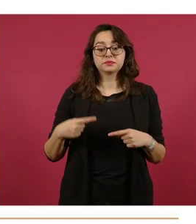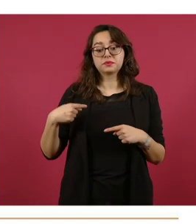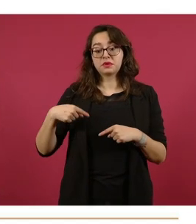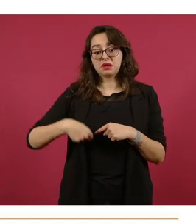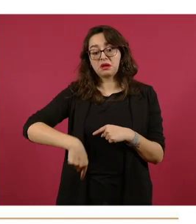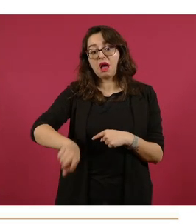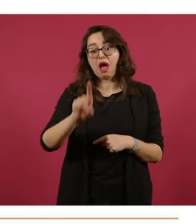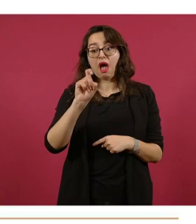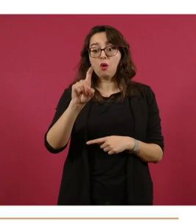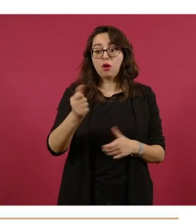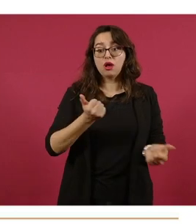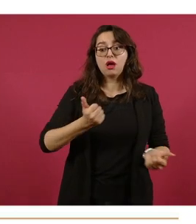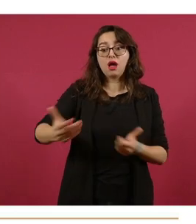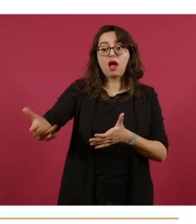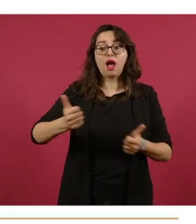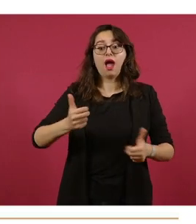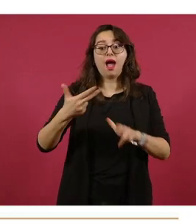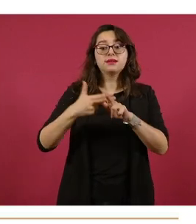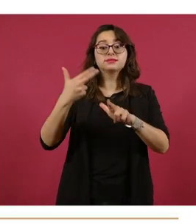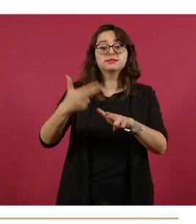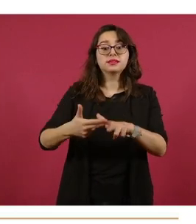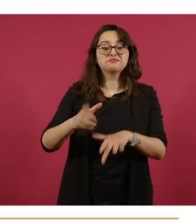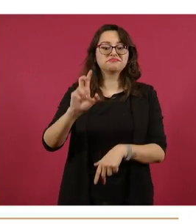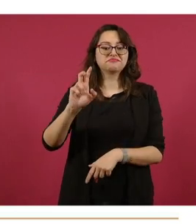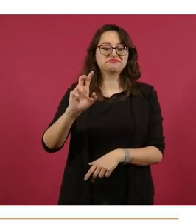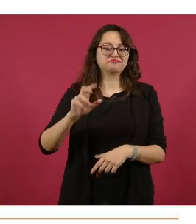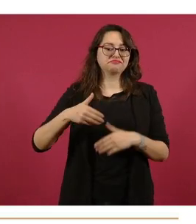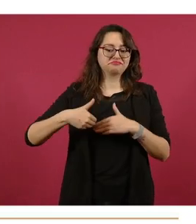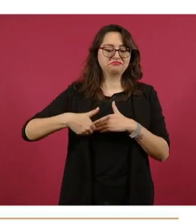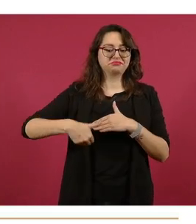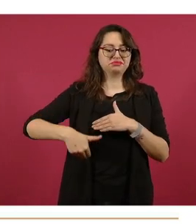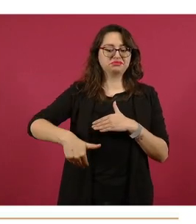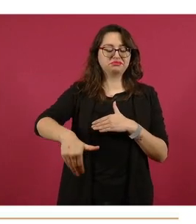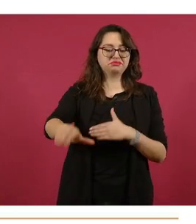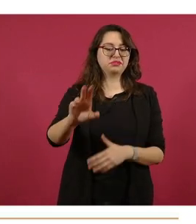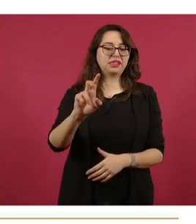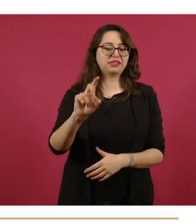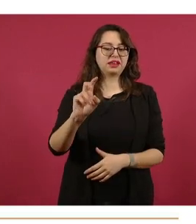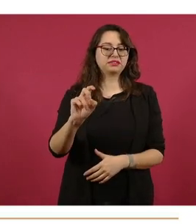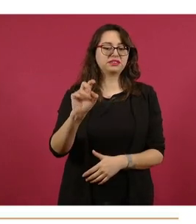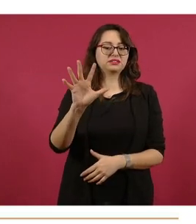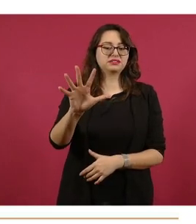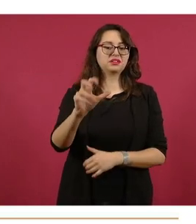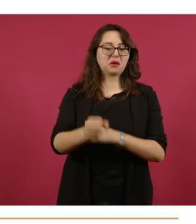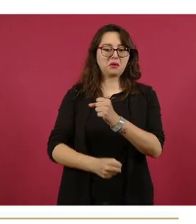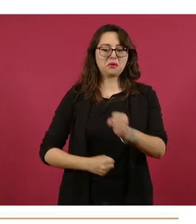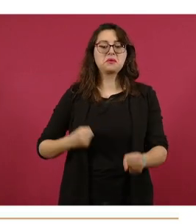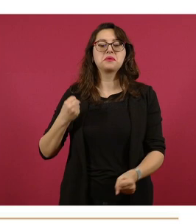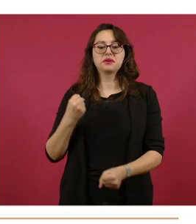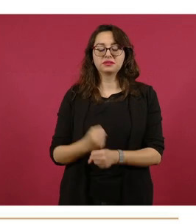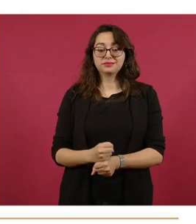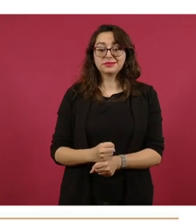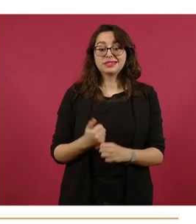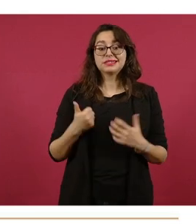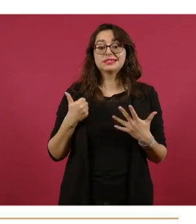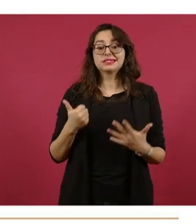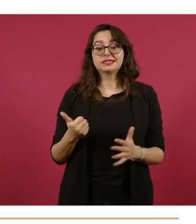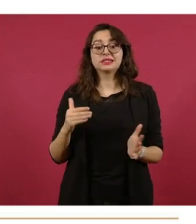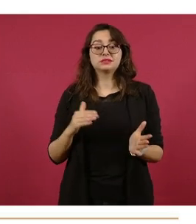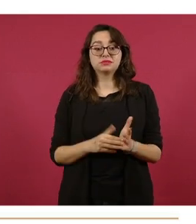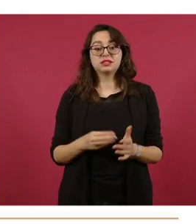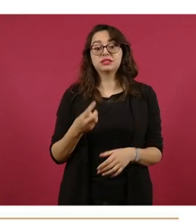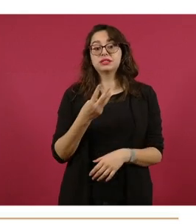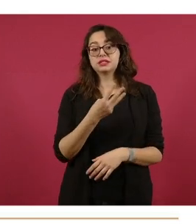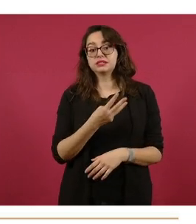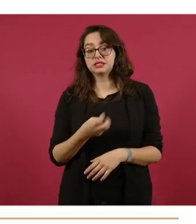años o más, la infraestructura está construida para abastecer 6,342